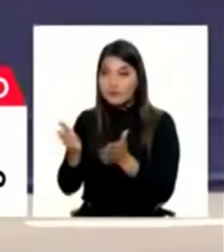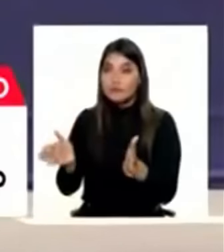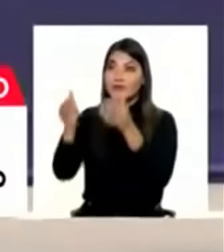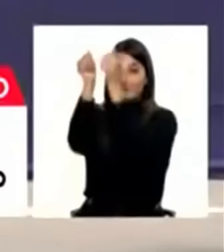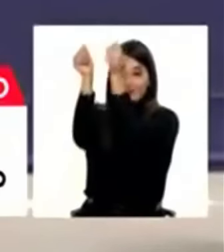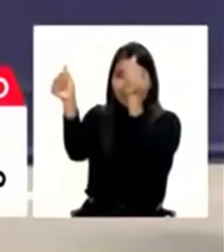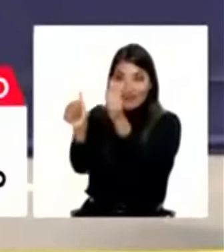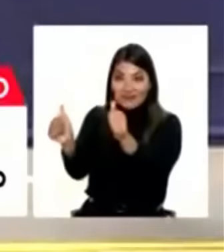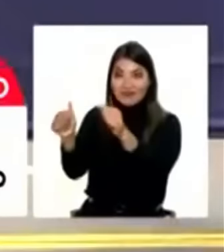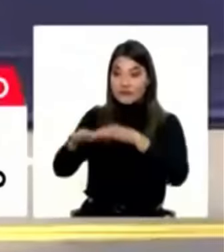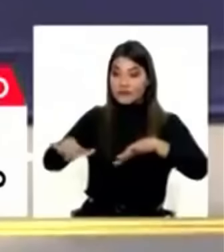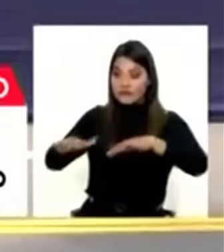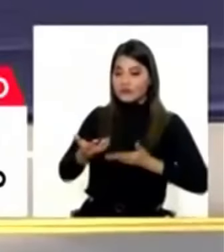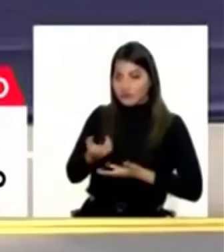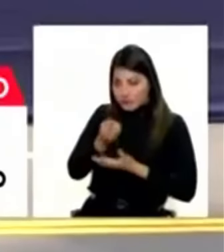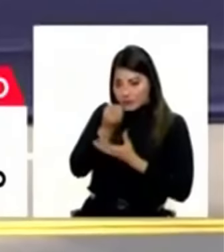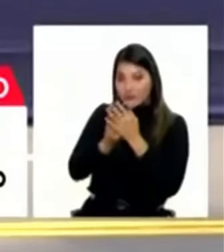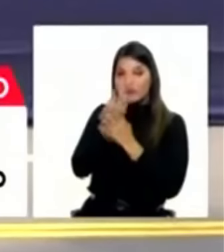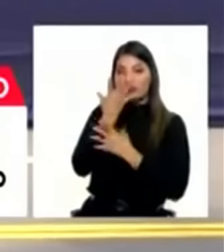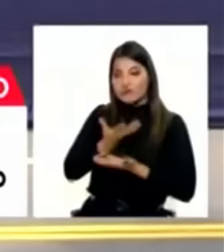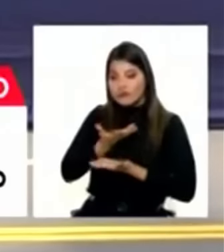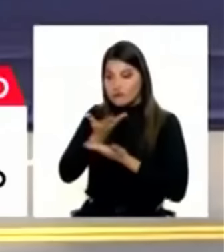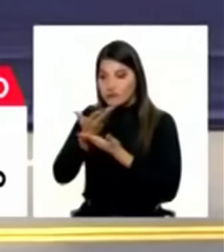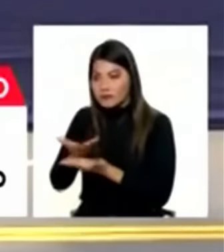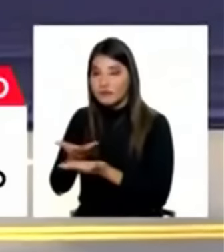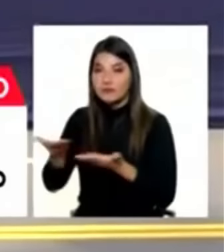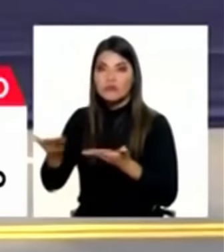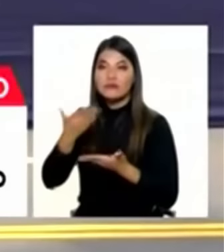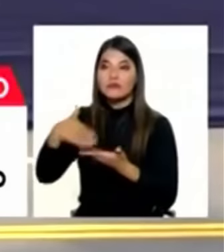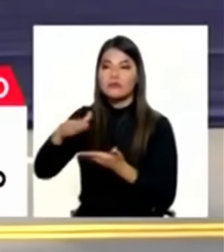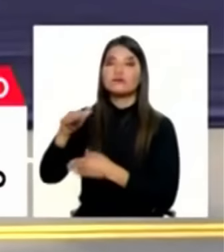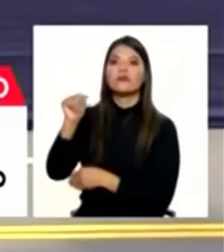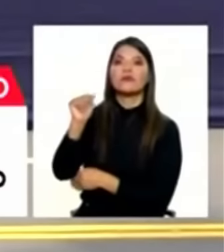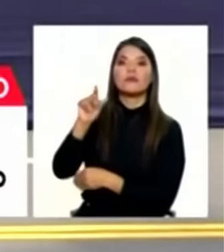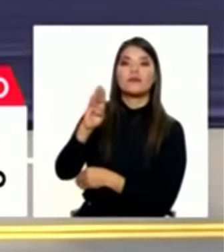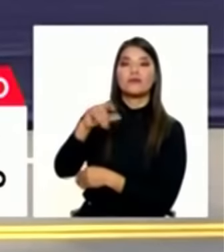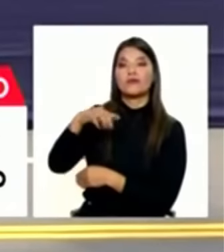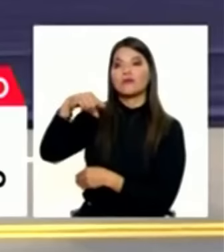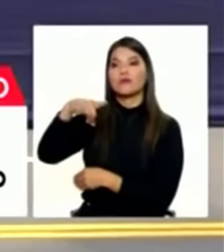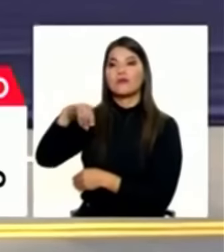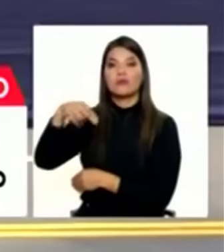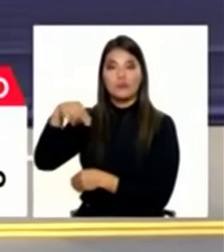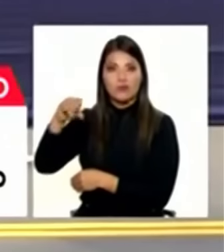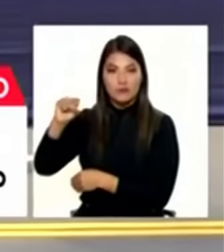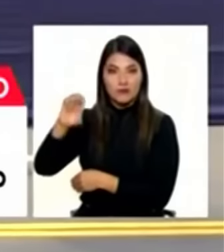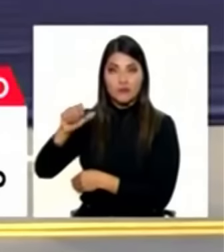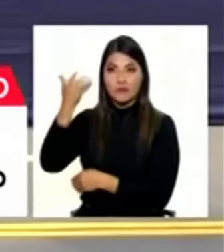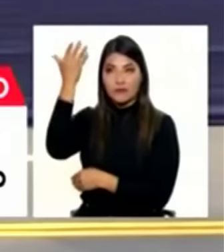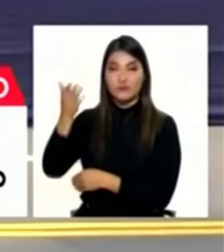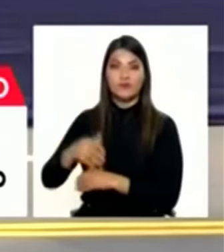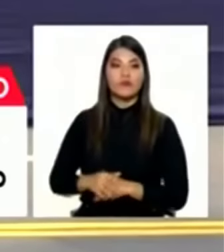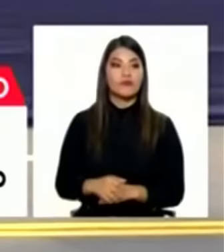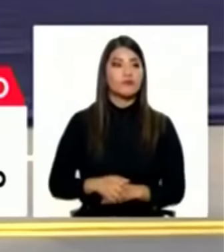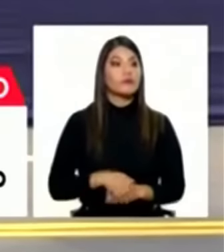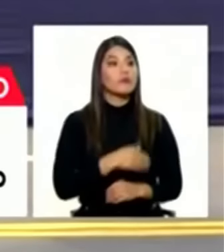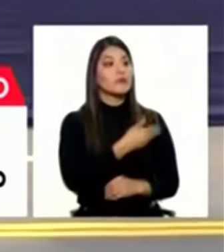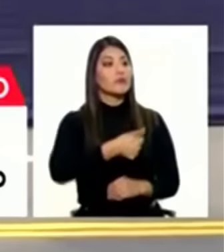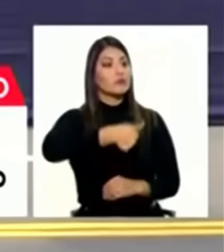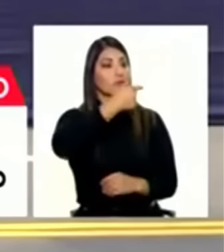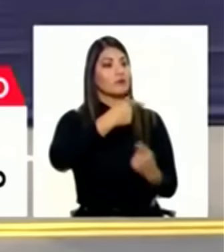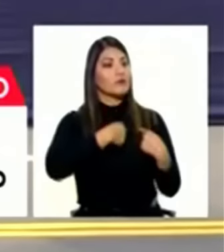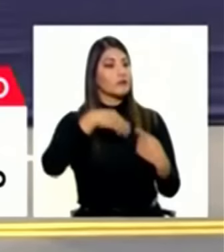del capitán José Abelardo Quiñones. Teniente General FAB Rubén Gambarín Oñar. Y del señor inspector